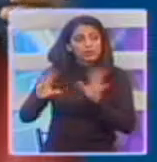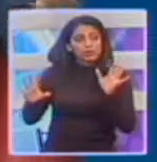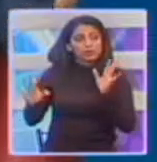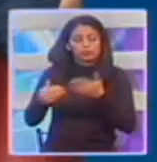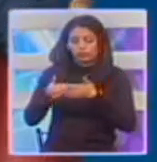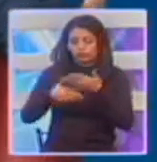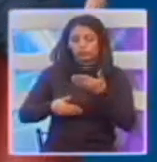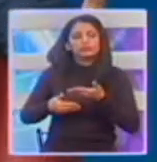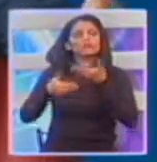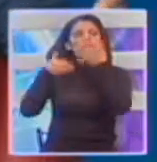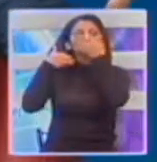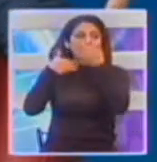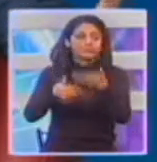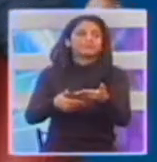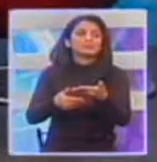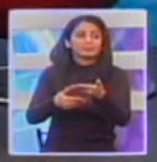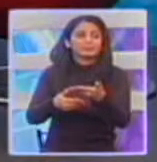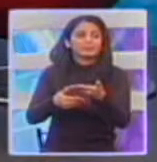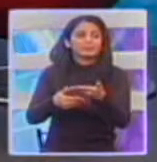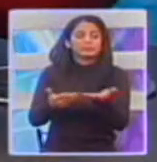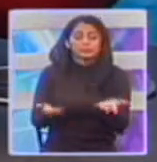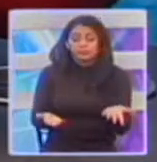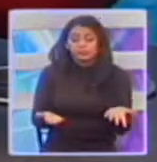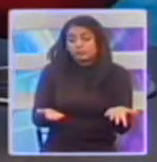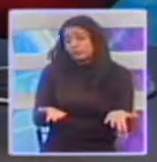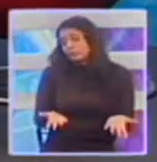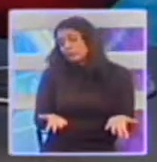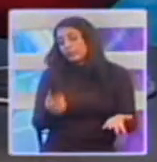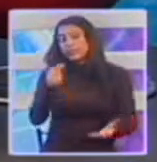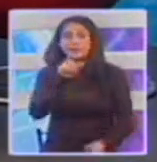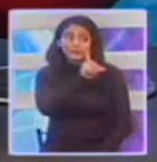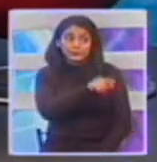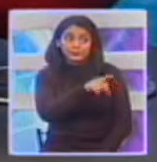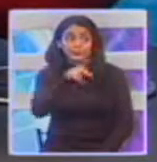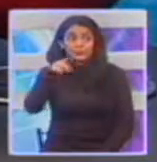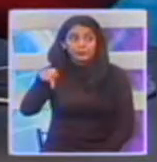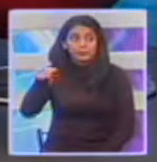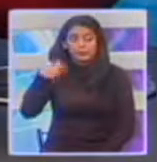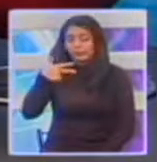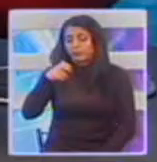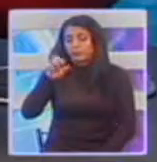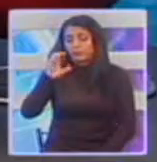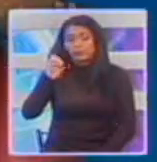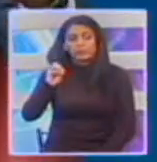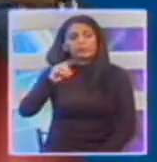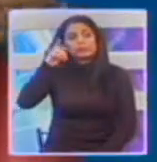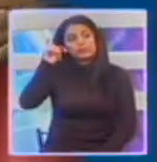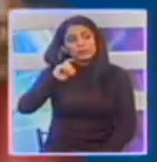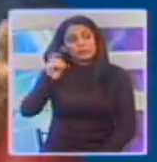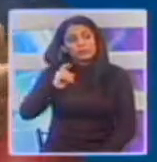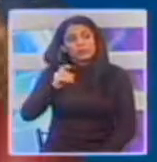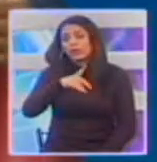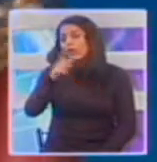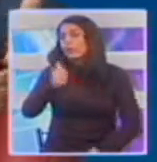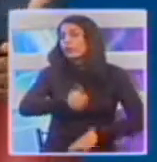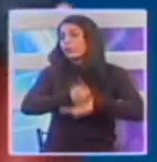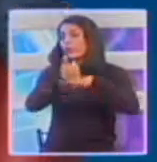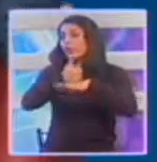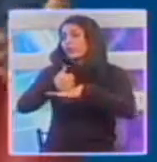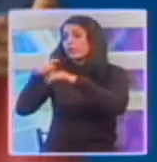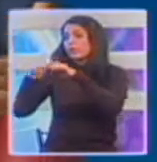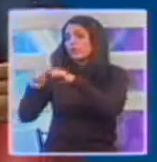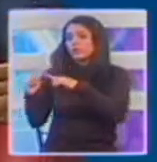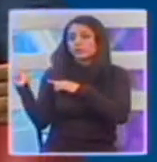tenía que haber presentado la solicita pacheco que vaya al procurador o vaya de contralor o vaya a la autoridad que él crea